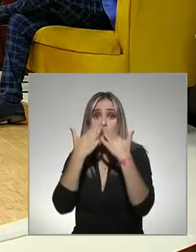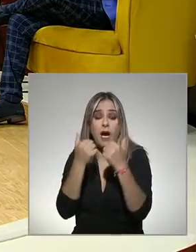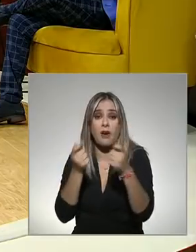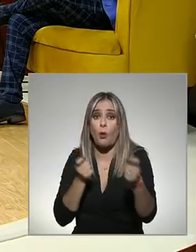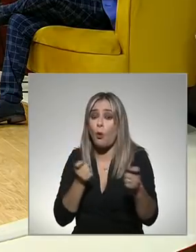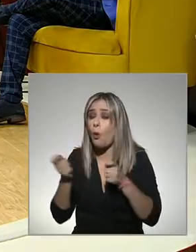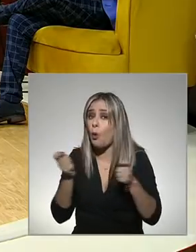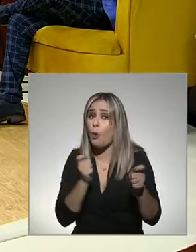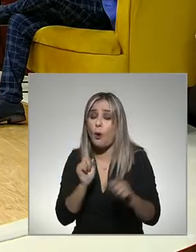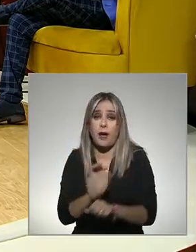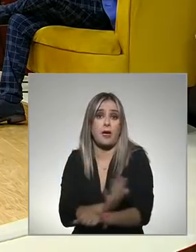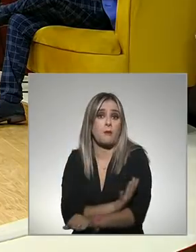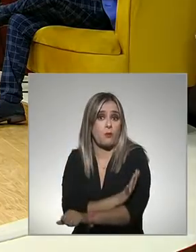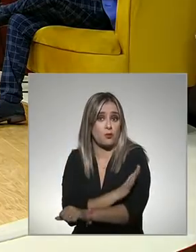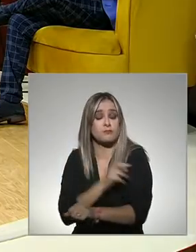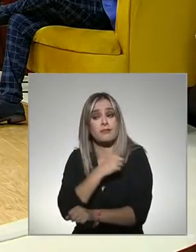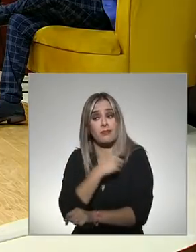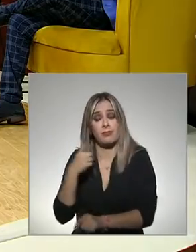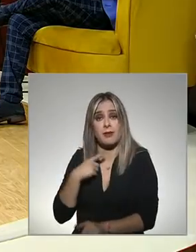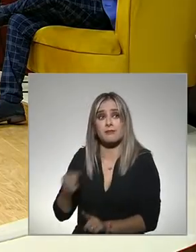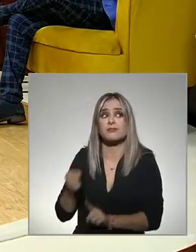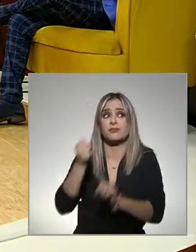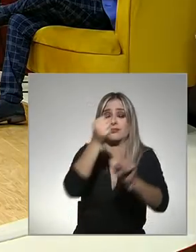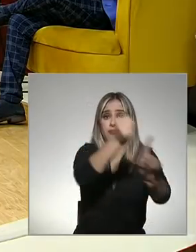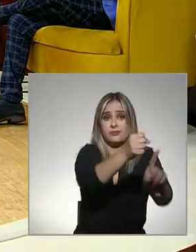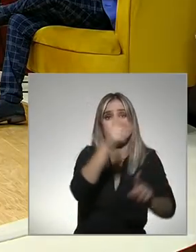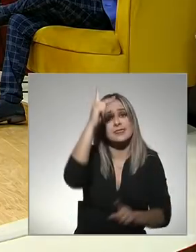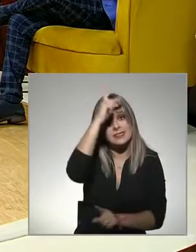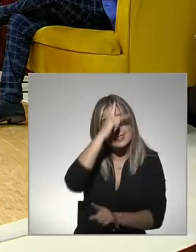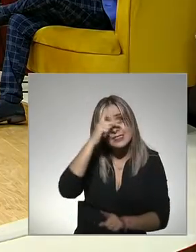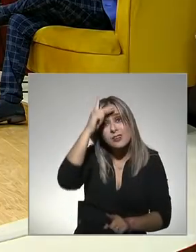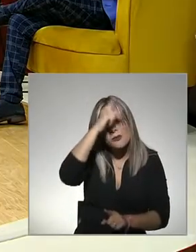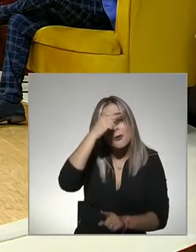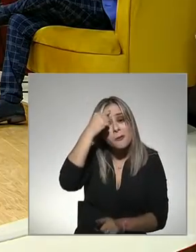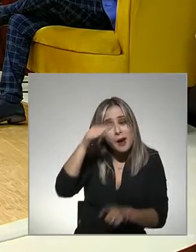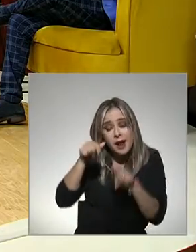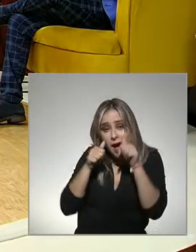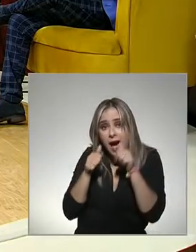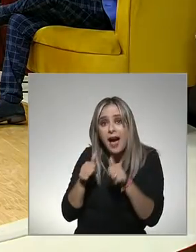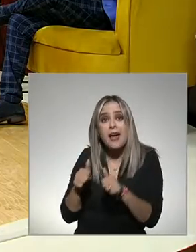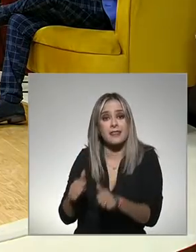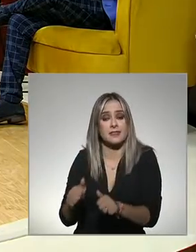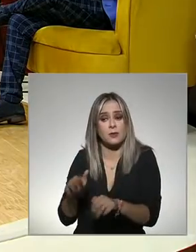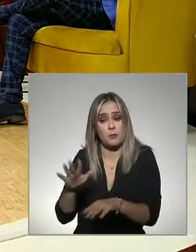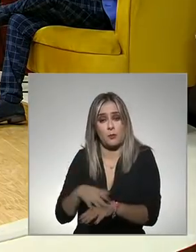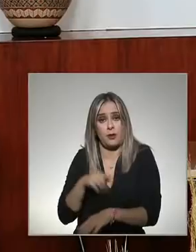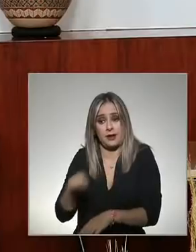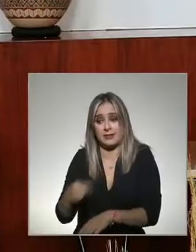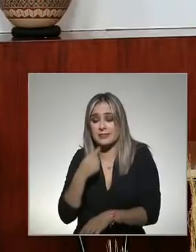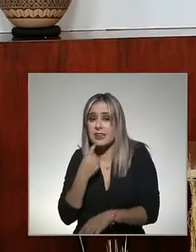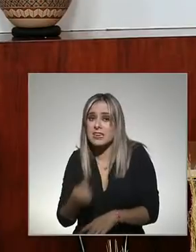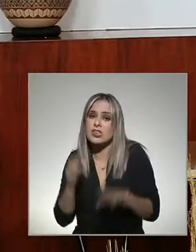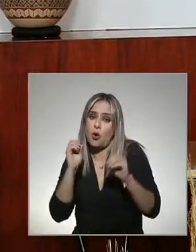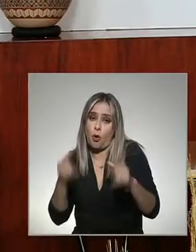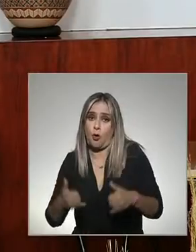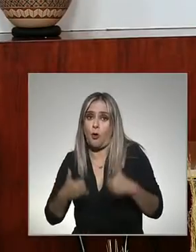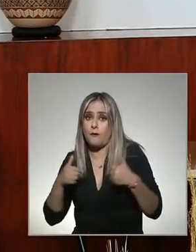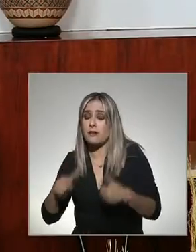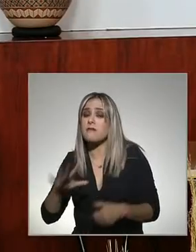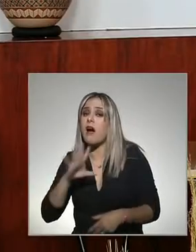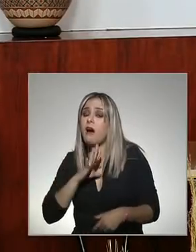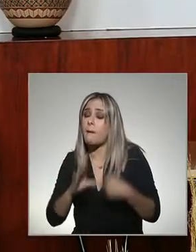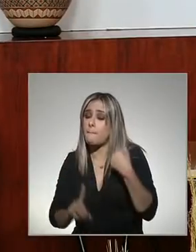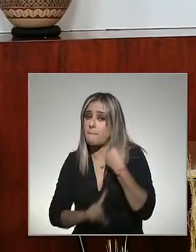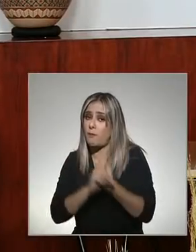mayor que hay que ver con un especialista que se asesoren para ver cómo abordan al niño, porque ese niño o ese joven está teniendo